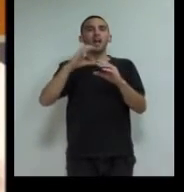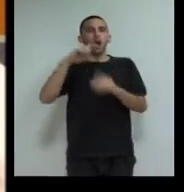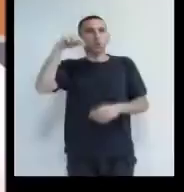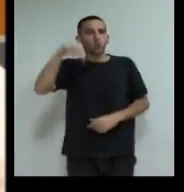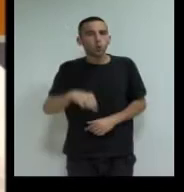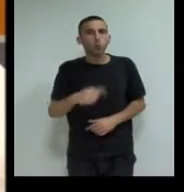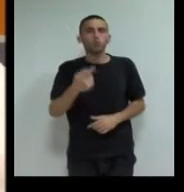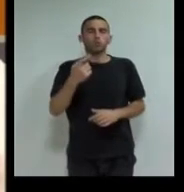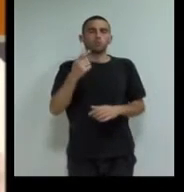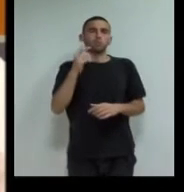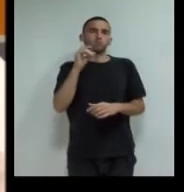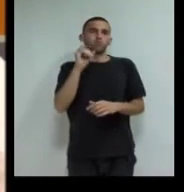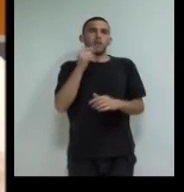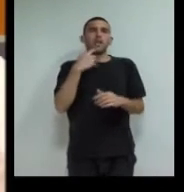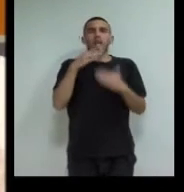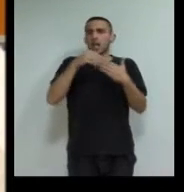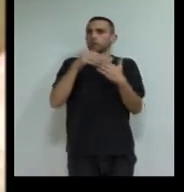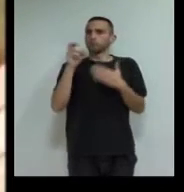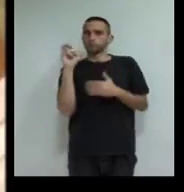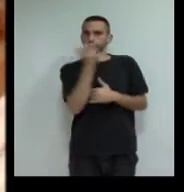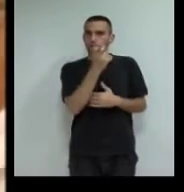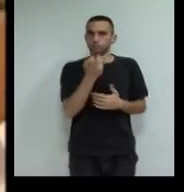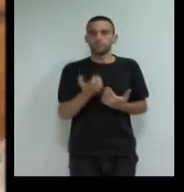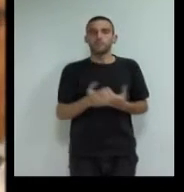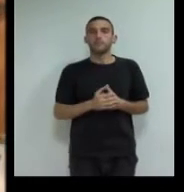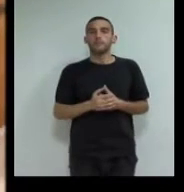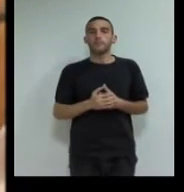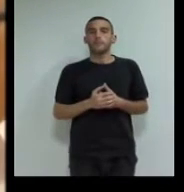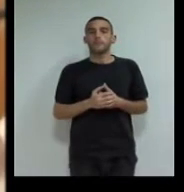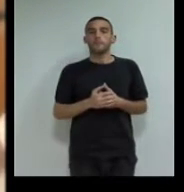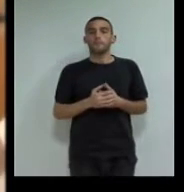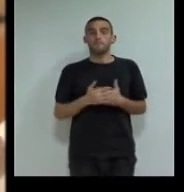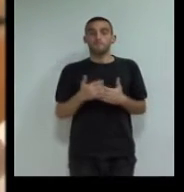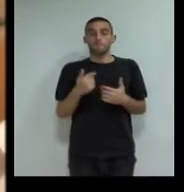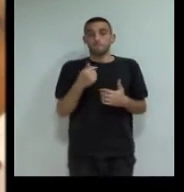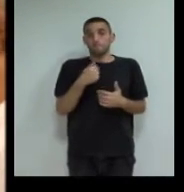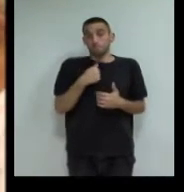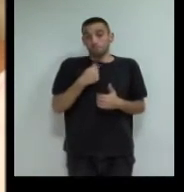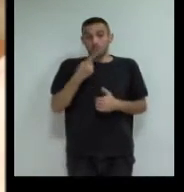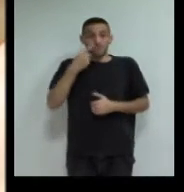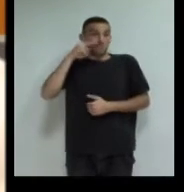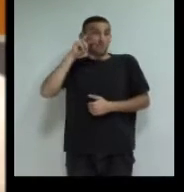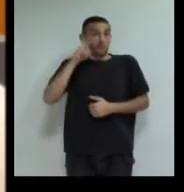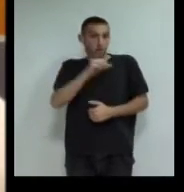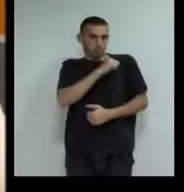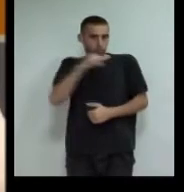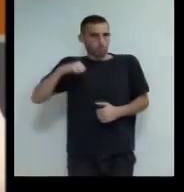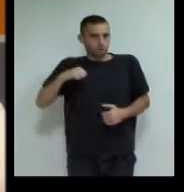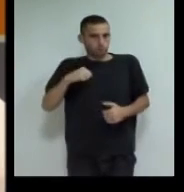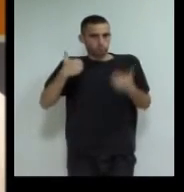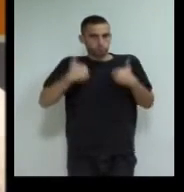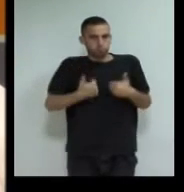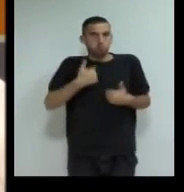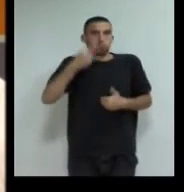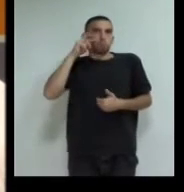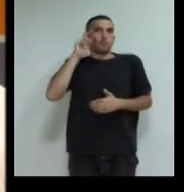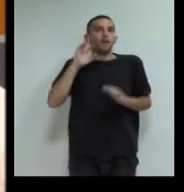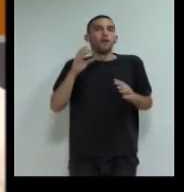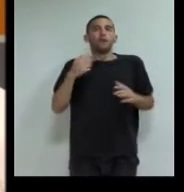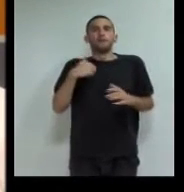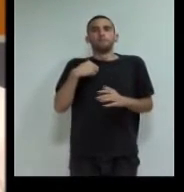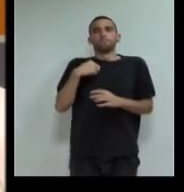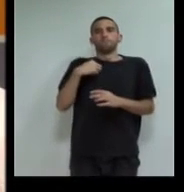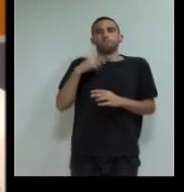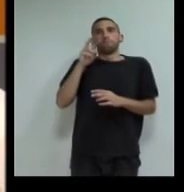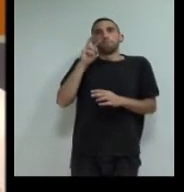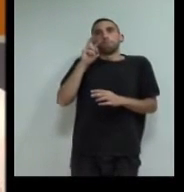en la empresa. Pero yo llegué, desde mi experiencia personal, yo creo, y con esto pues estoy dando pistas